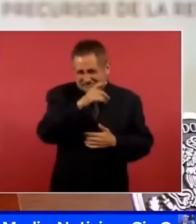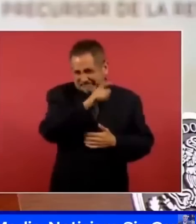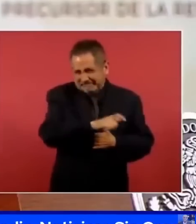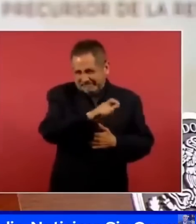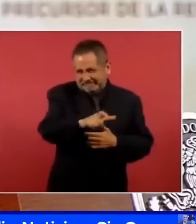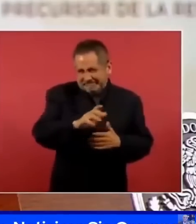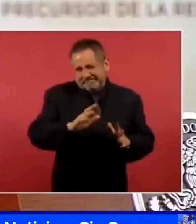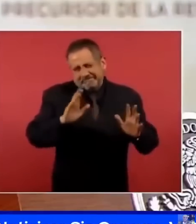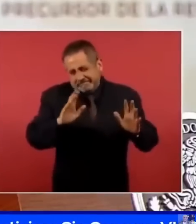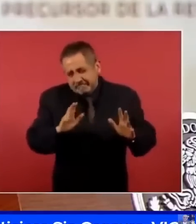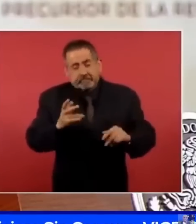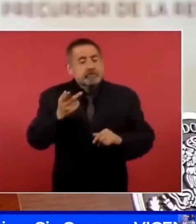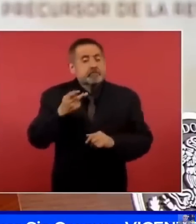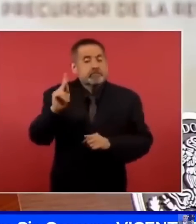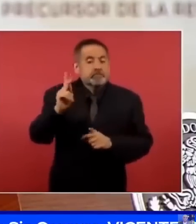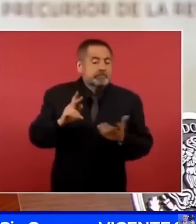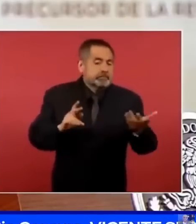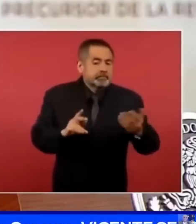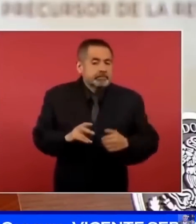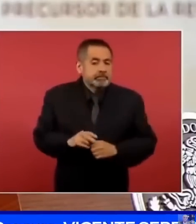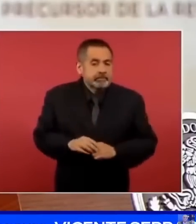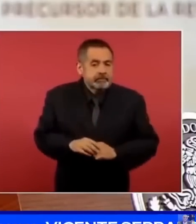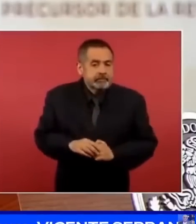pero además